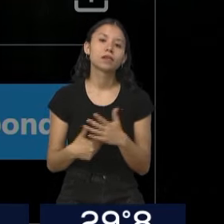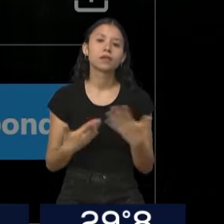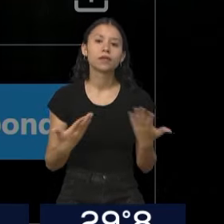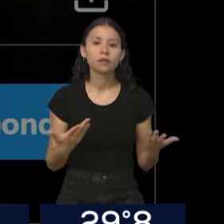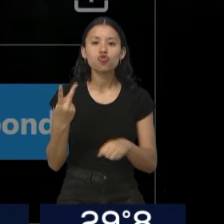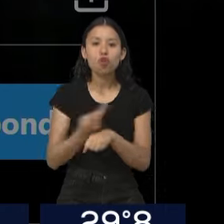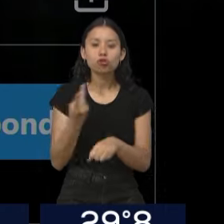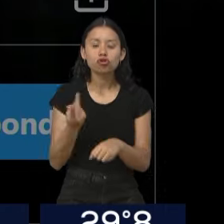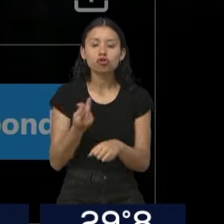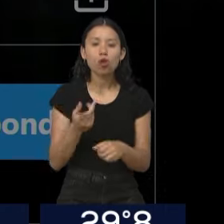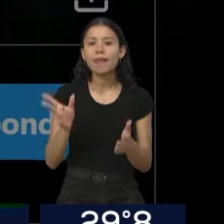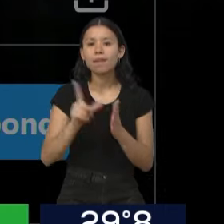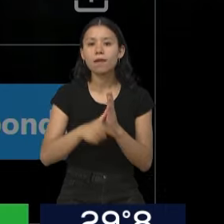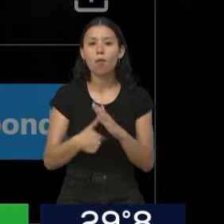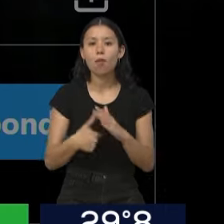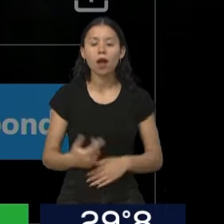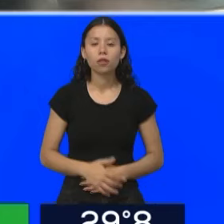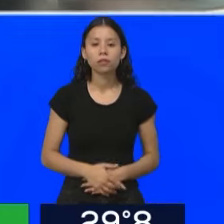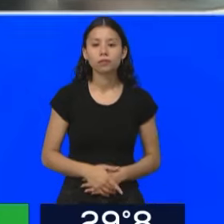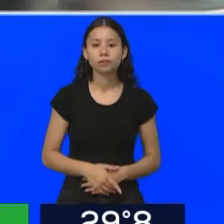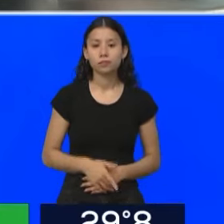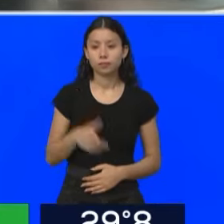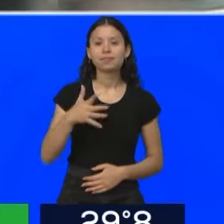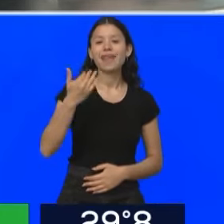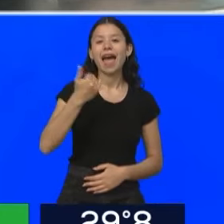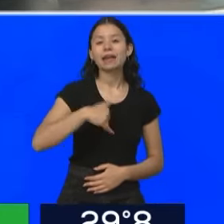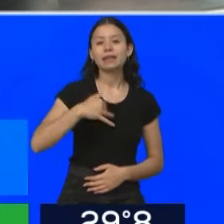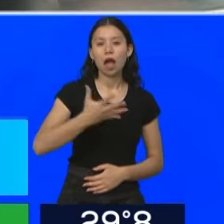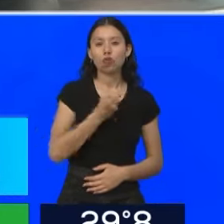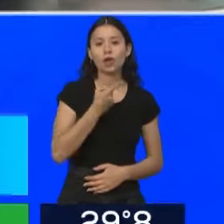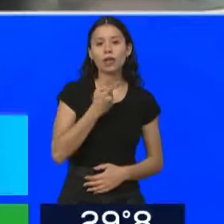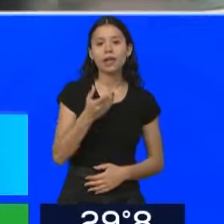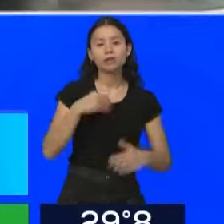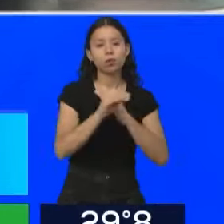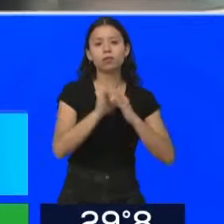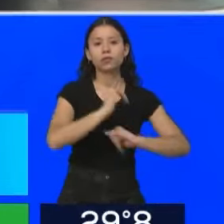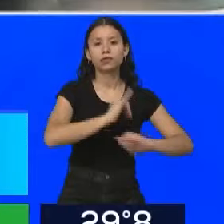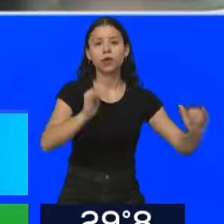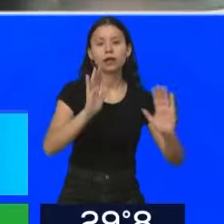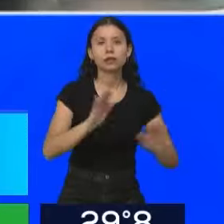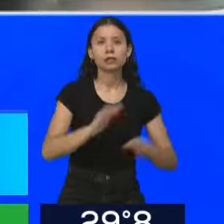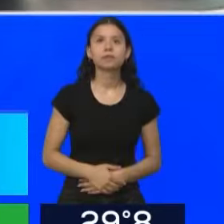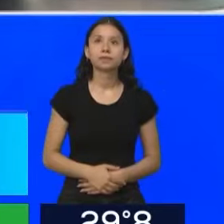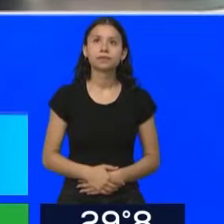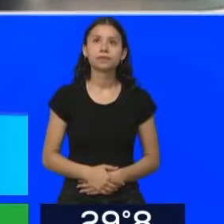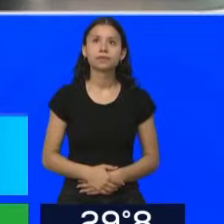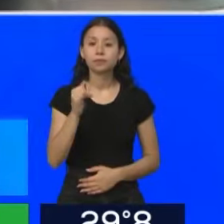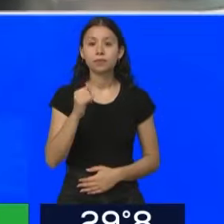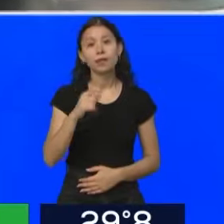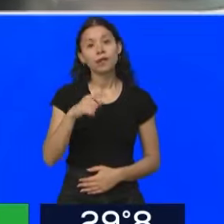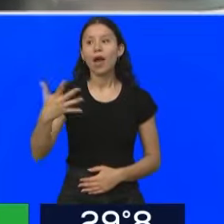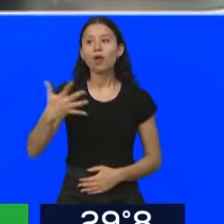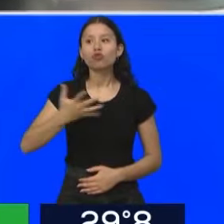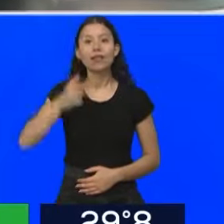De demora. Ahí todo muy bonito, esto es lo que dijo la autoridad argentina. Claro, después de la Paso Frontero, son las autoridades de Chile, dicen,